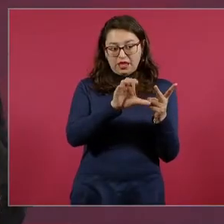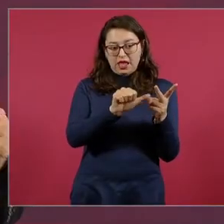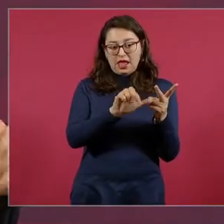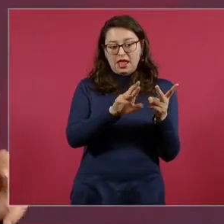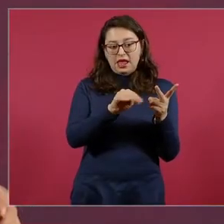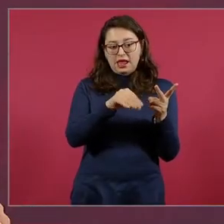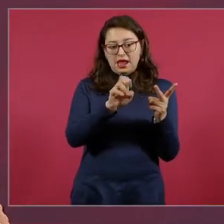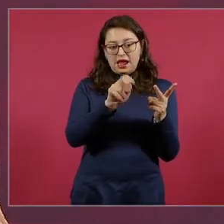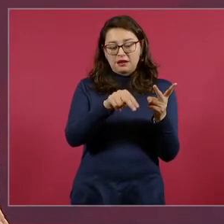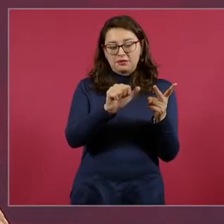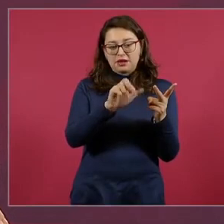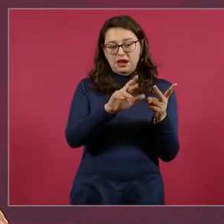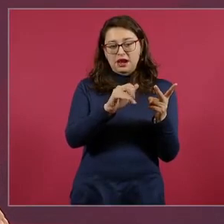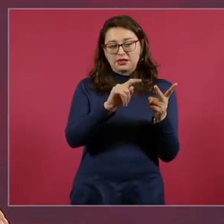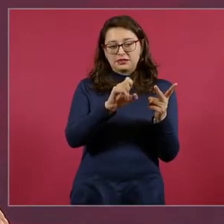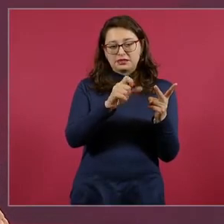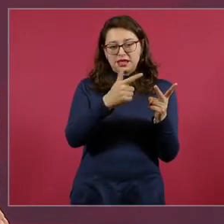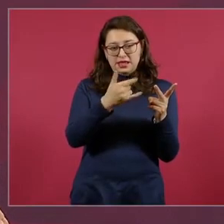mediatizaban,